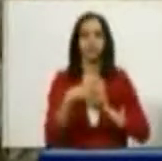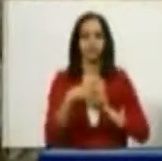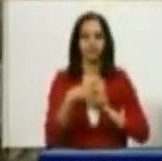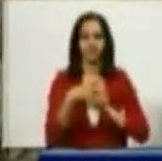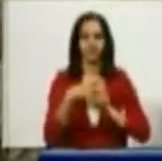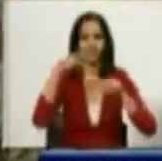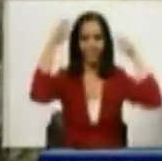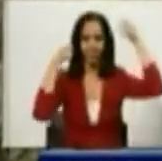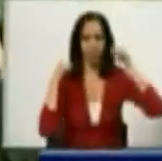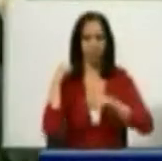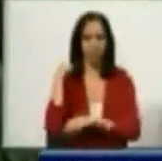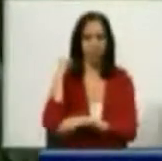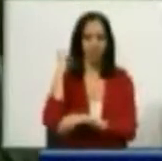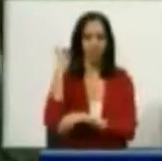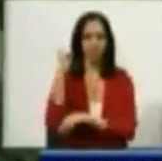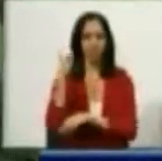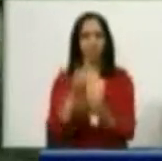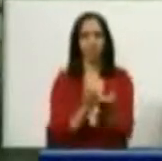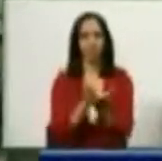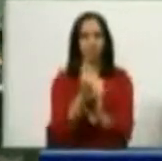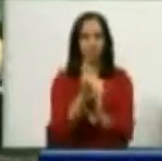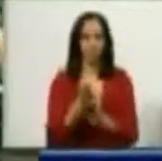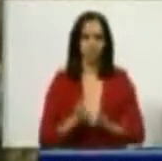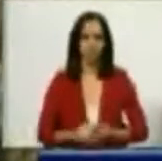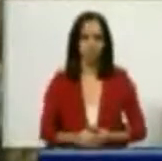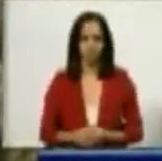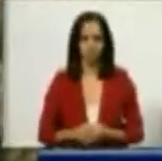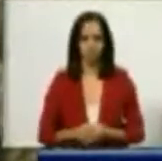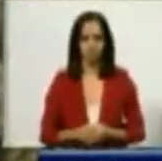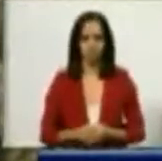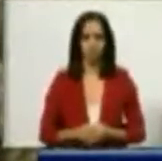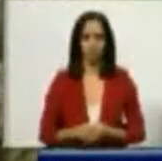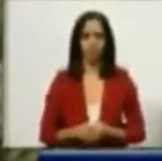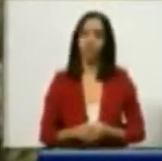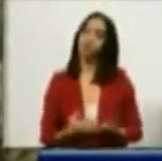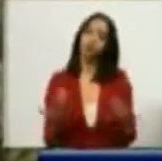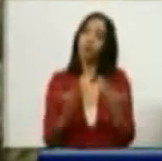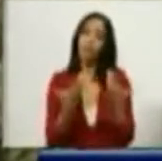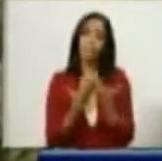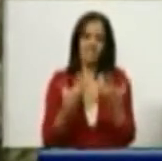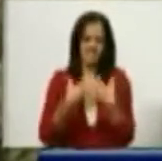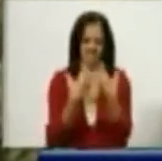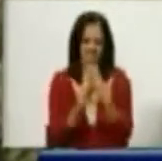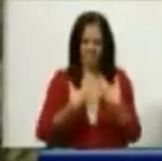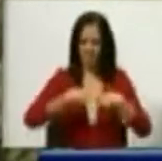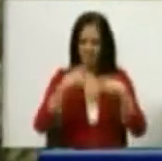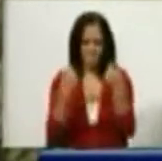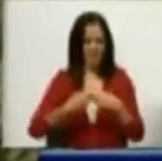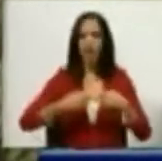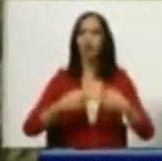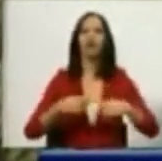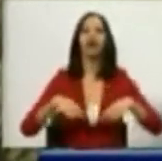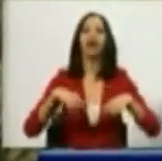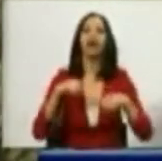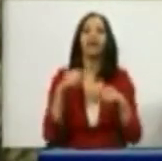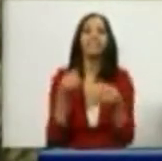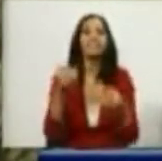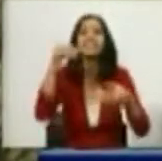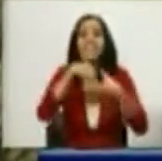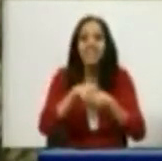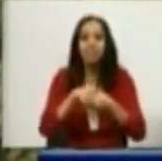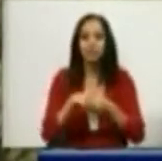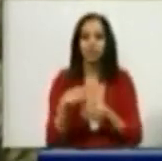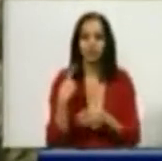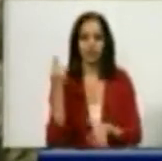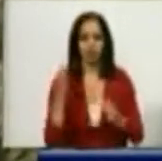numeral chavismo es son las peleas entre ellos pelea entre primer de dentro de